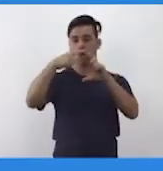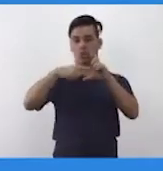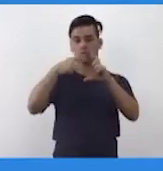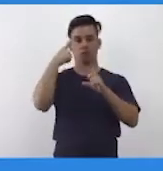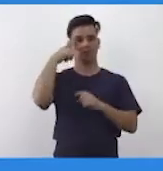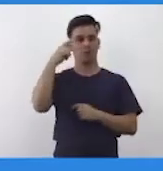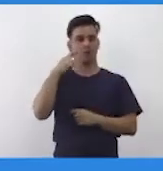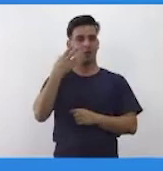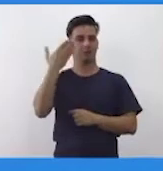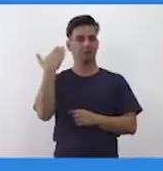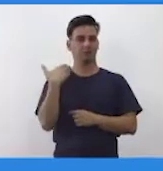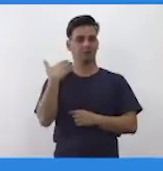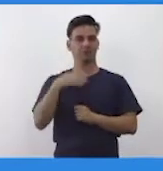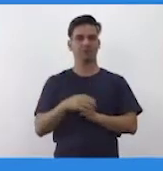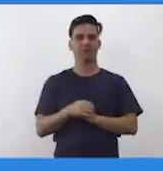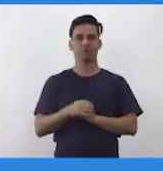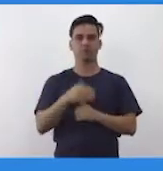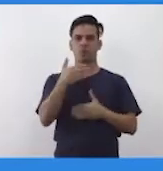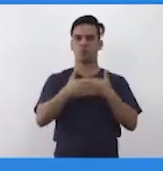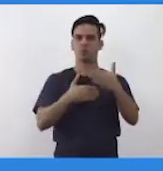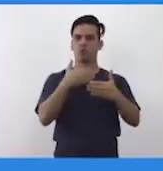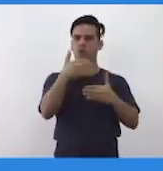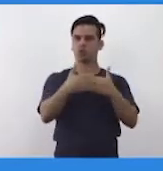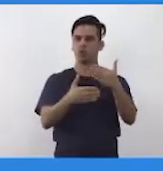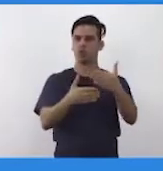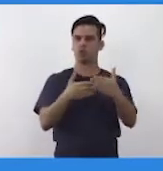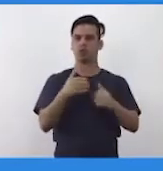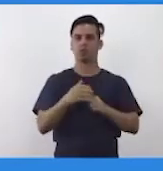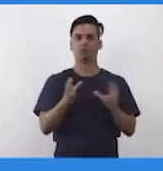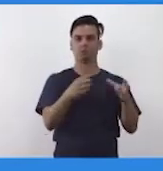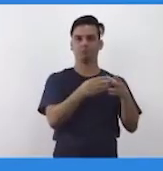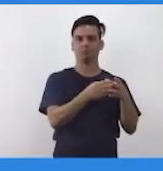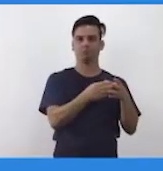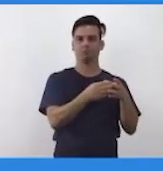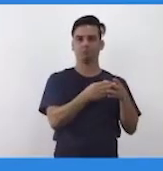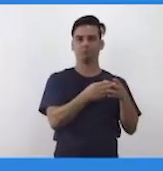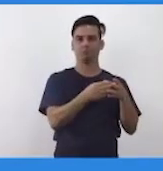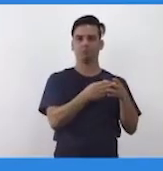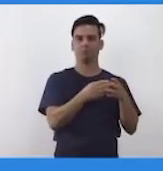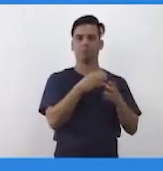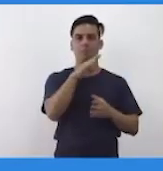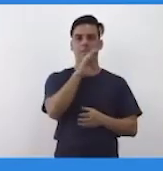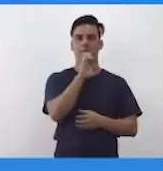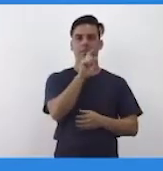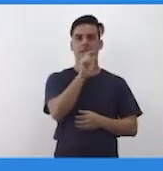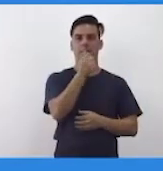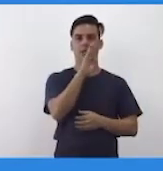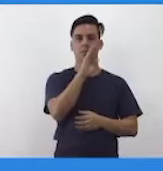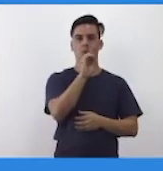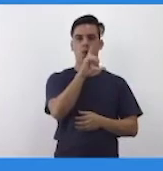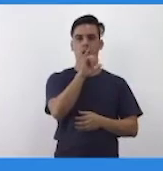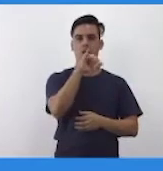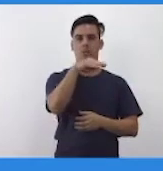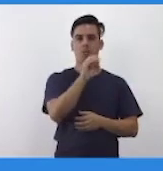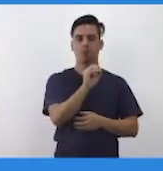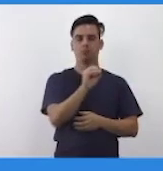pantalla. Procesos metabólicos, anabolismo y catabolismo. ¿Qué